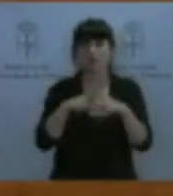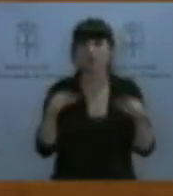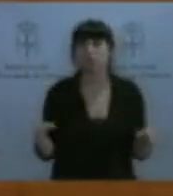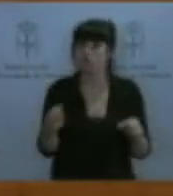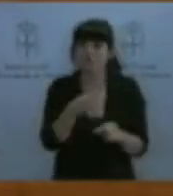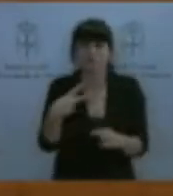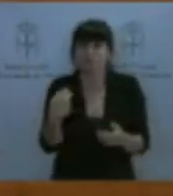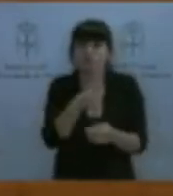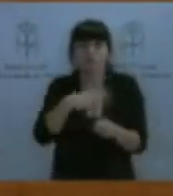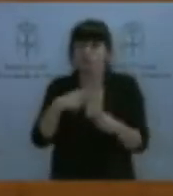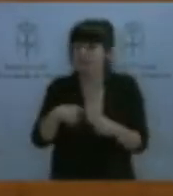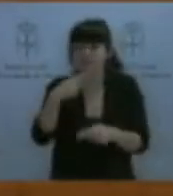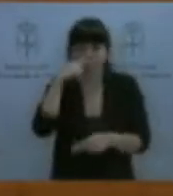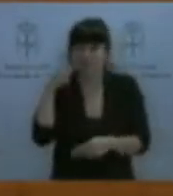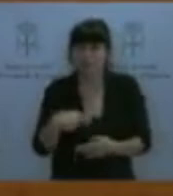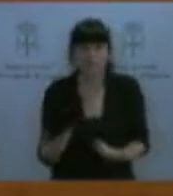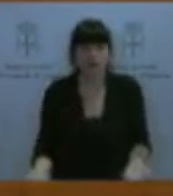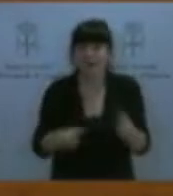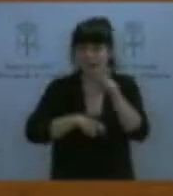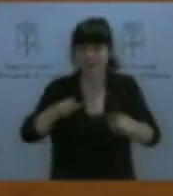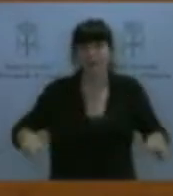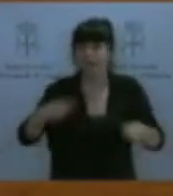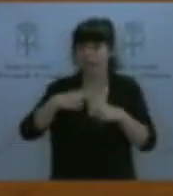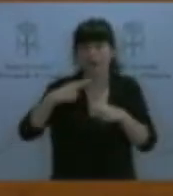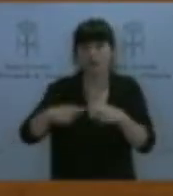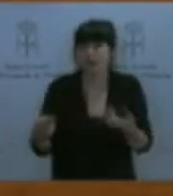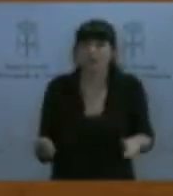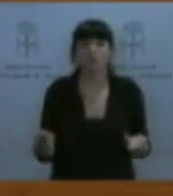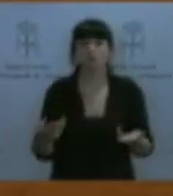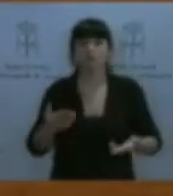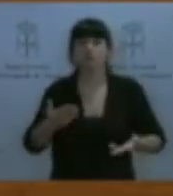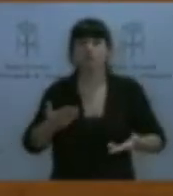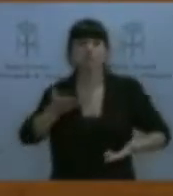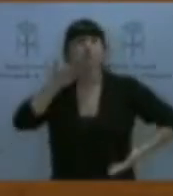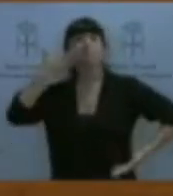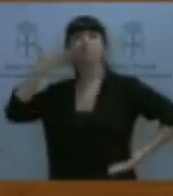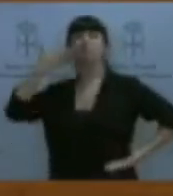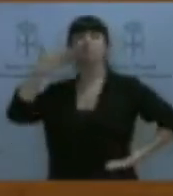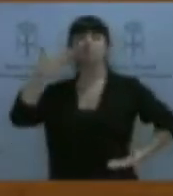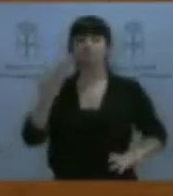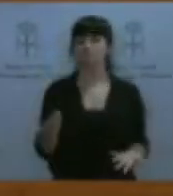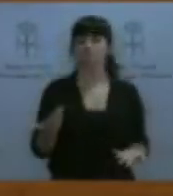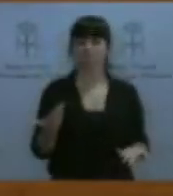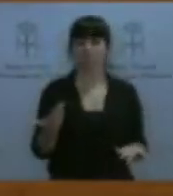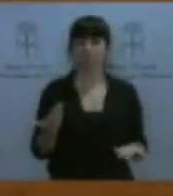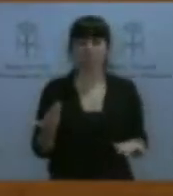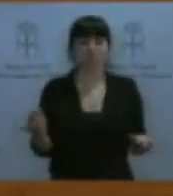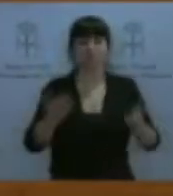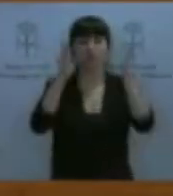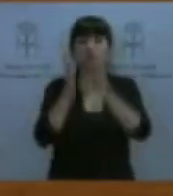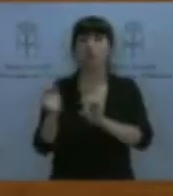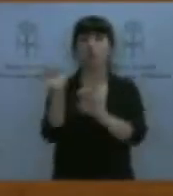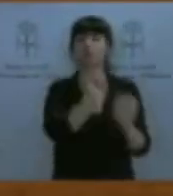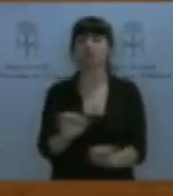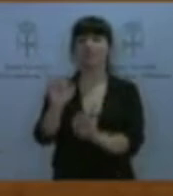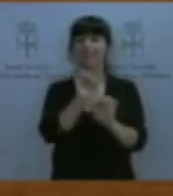que a día de hoy se dan golpes en el pecho llamando a un frente común para defender a las cuencas, pero que no se unen nunca para demandar que se paguen